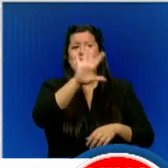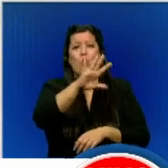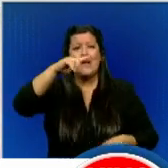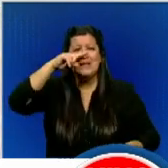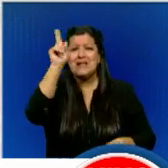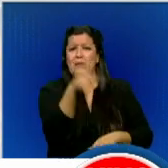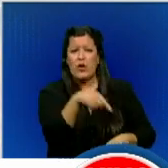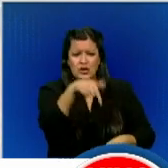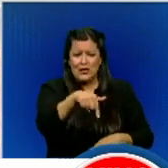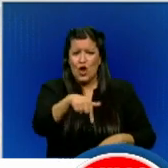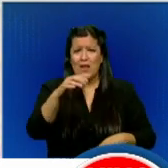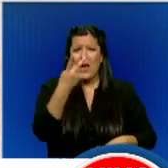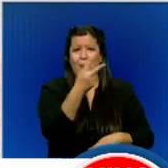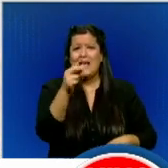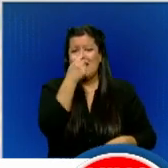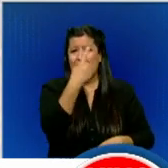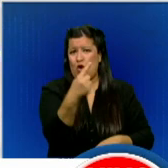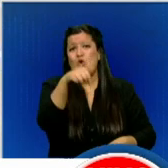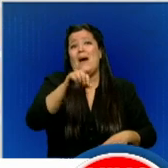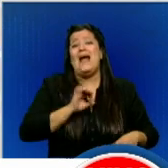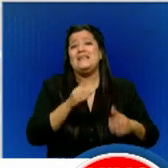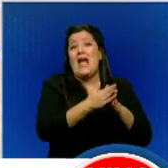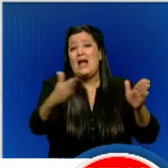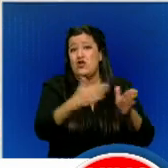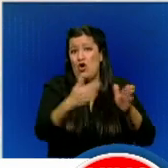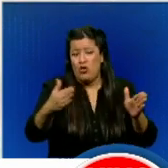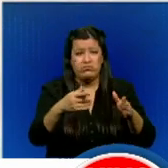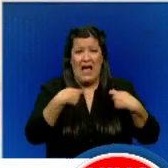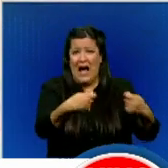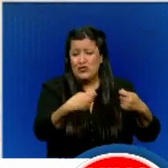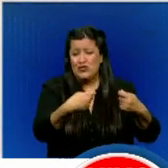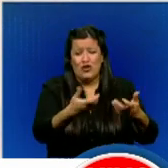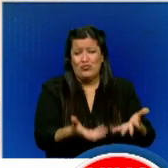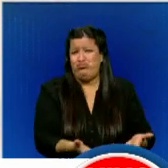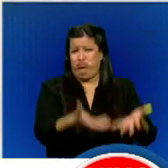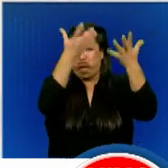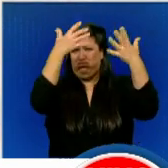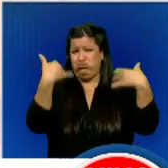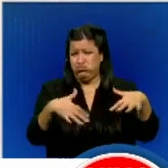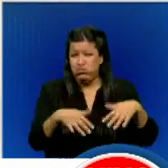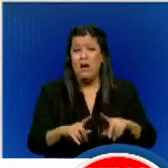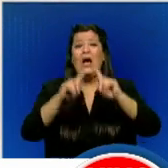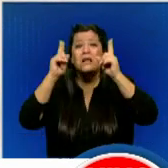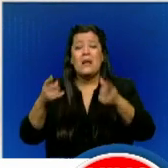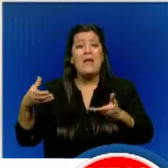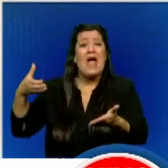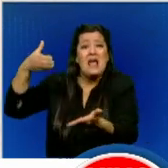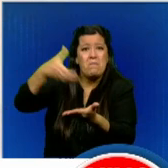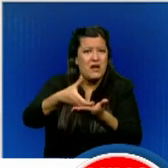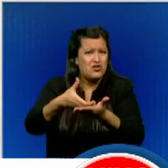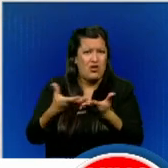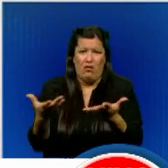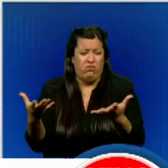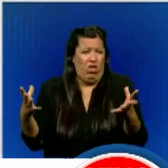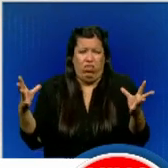2021 la estimación para este año el proceso de inversión se ha quebrado se ha roto